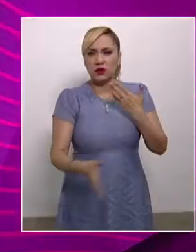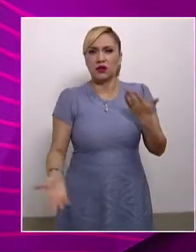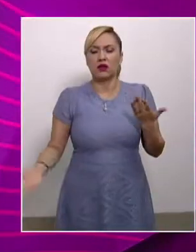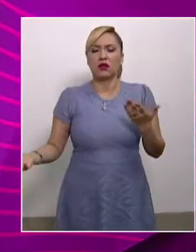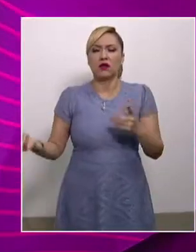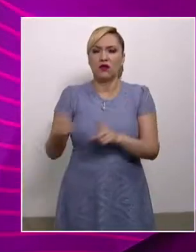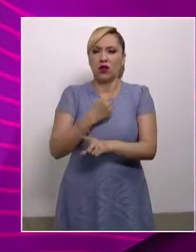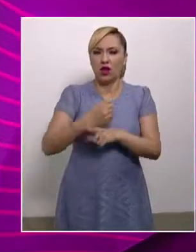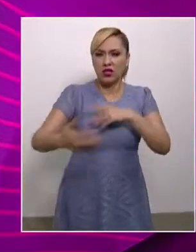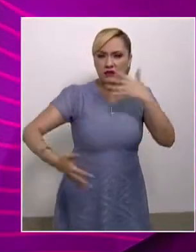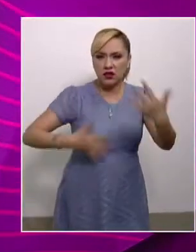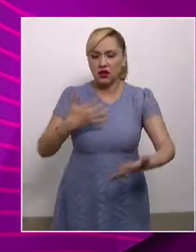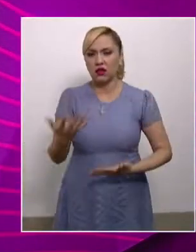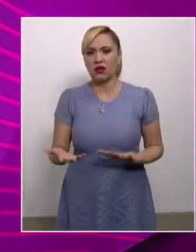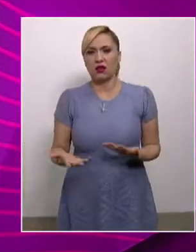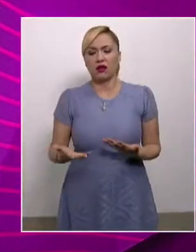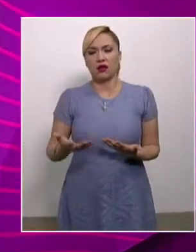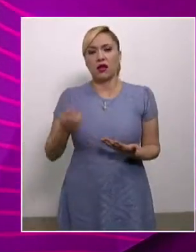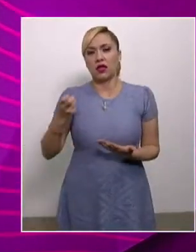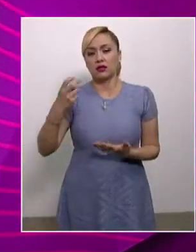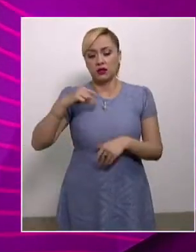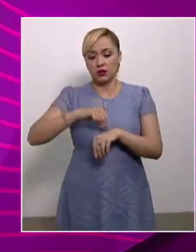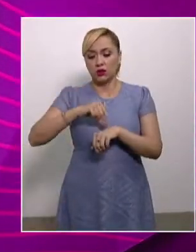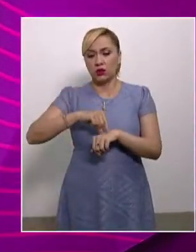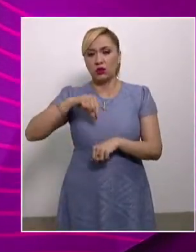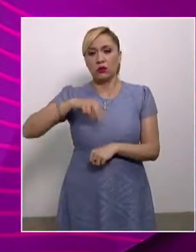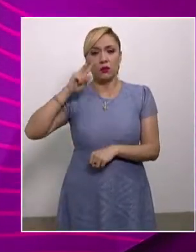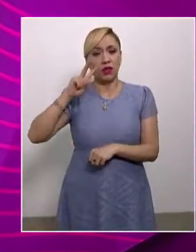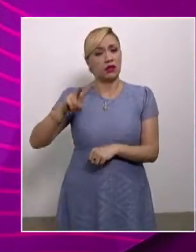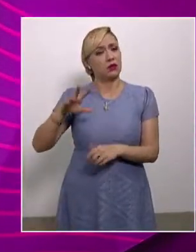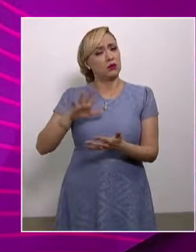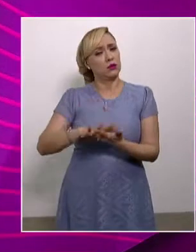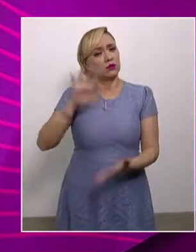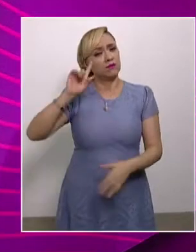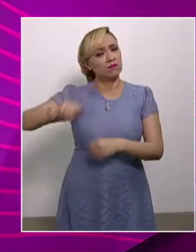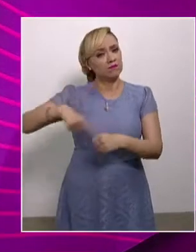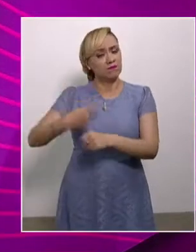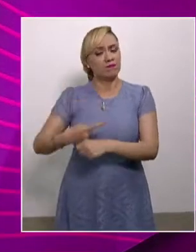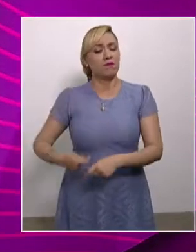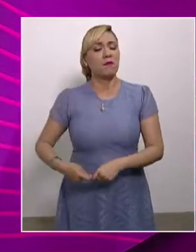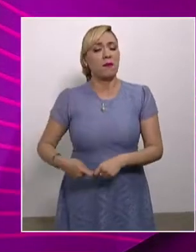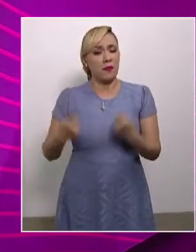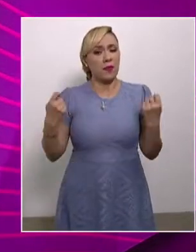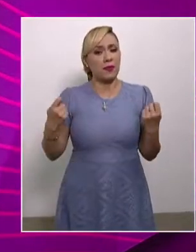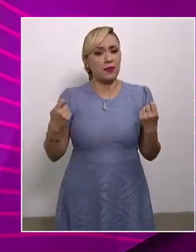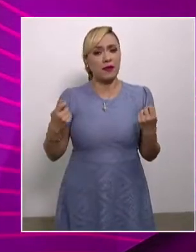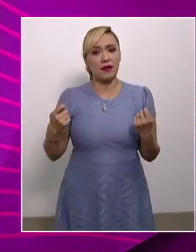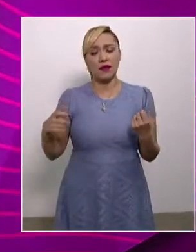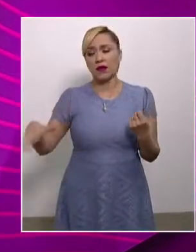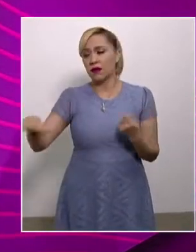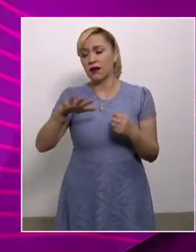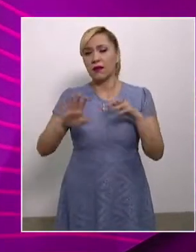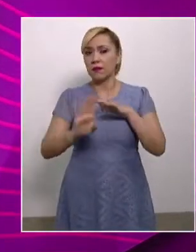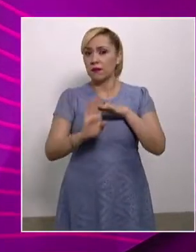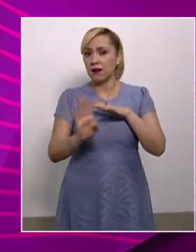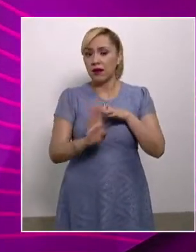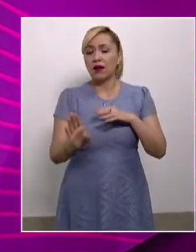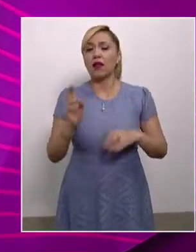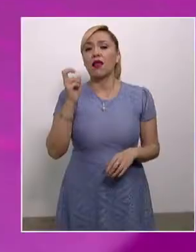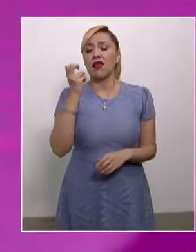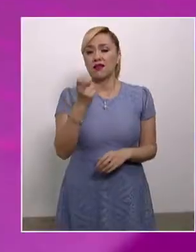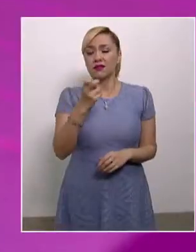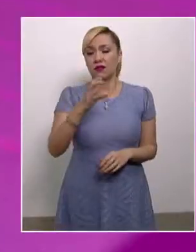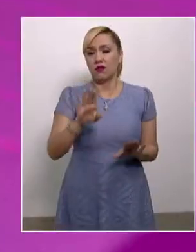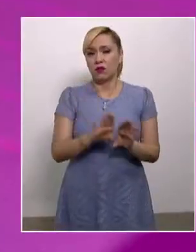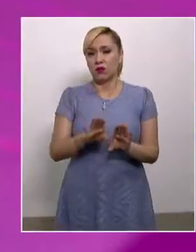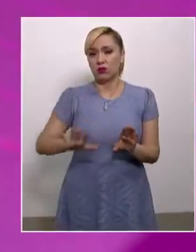todos los proyectos de Médicos Sin Fronteras en el mundo es el tema de violencia sexual. Y el tema de violencia sexual en población migrante y el tema de violencia estructural que se vive